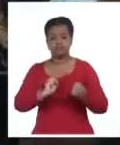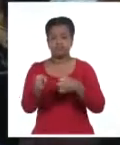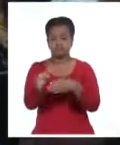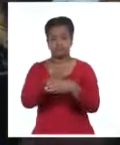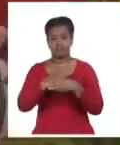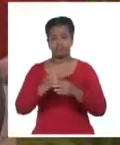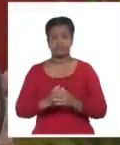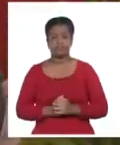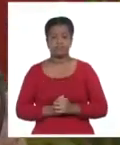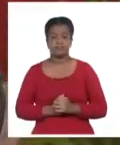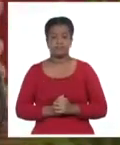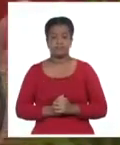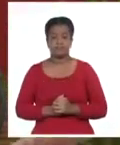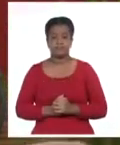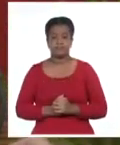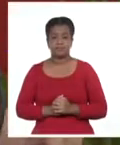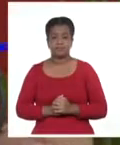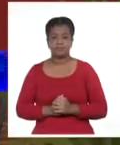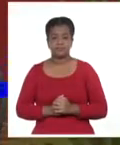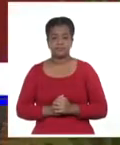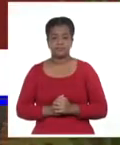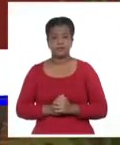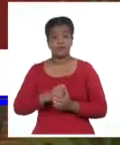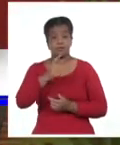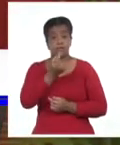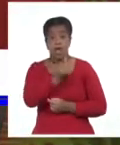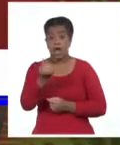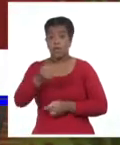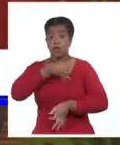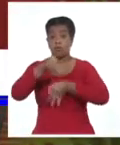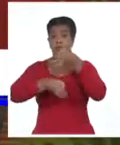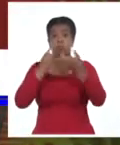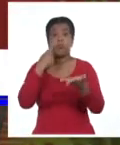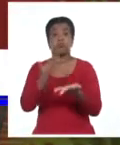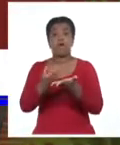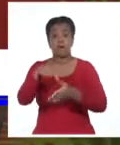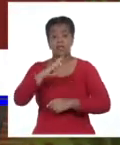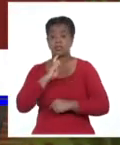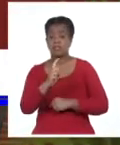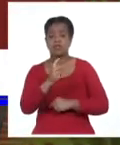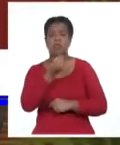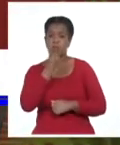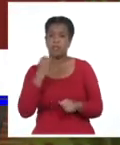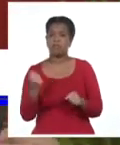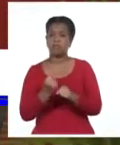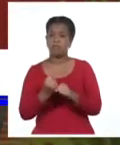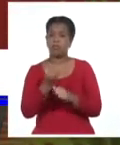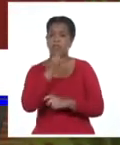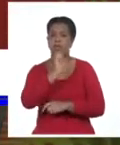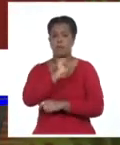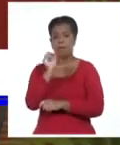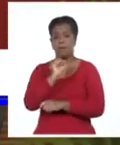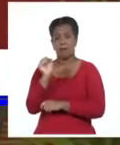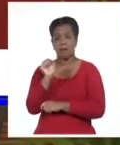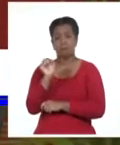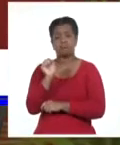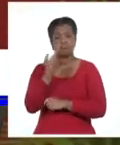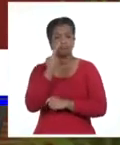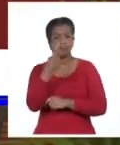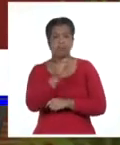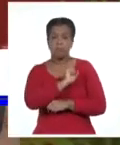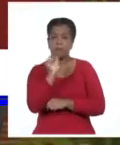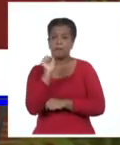los aportadores de esas intervenciones que demuestra que en condiciones difíciles se puede hacer, se puede lograr, hay quienes lo logran. Ahora